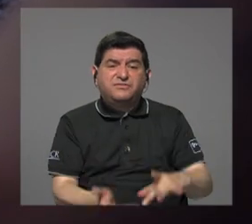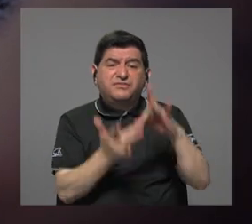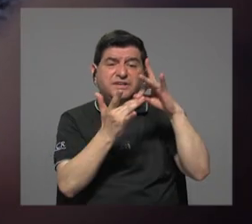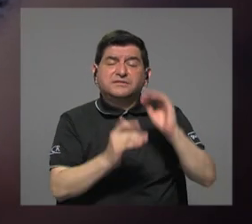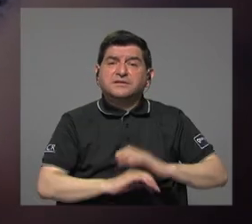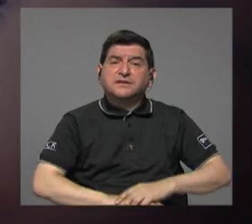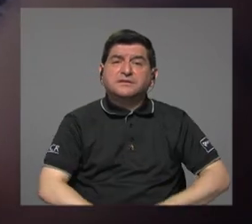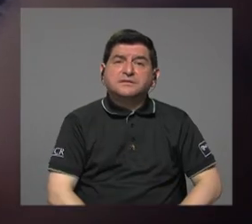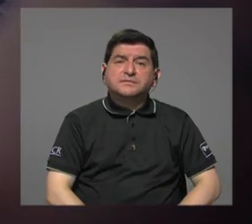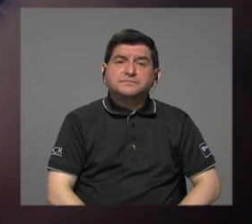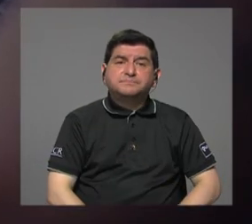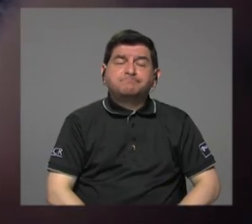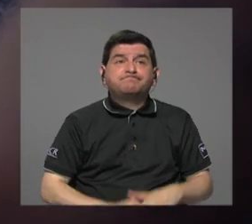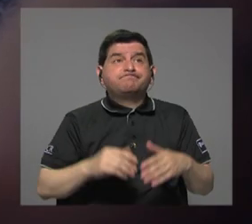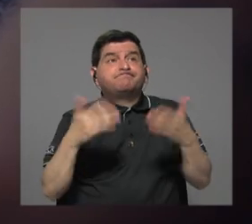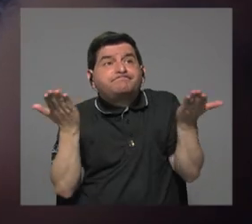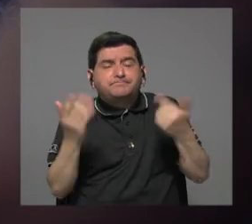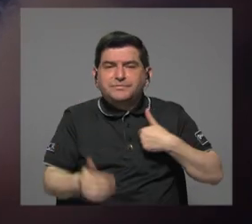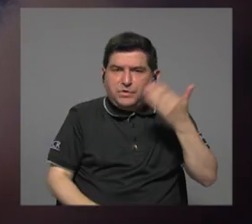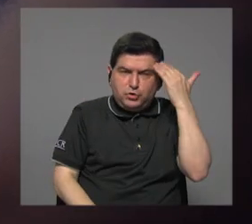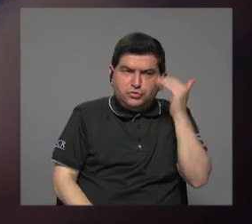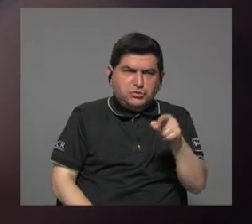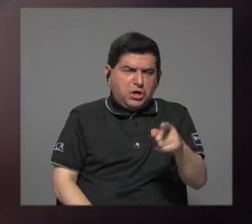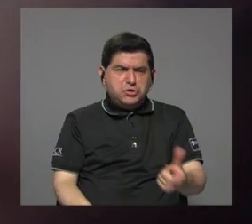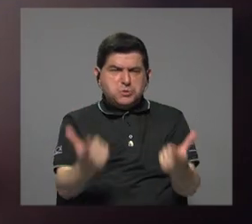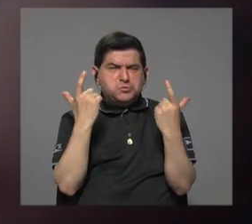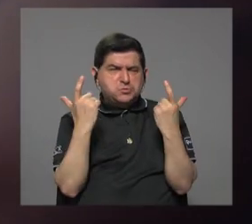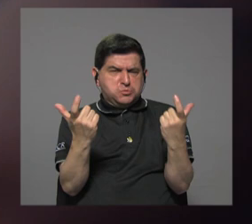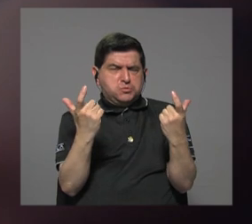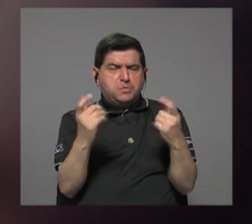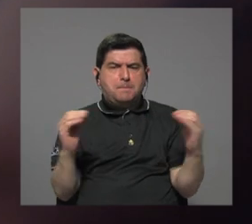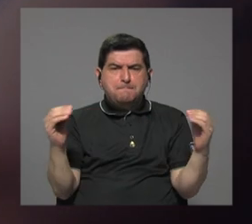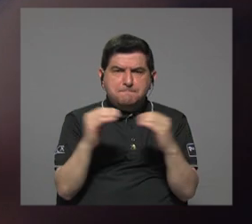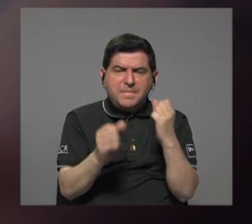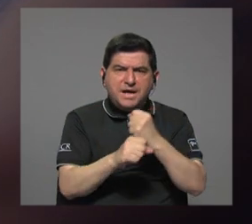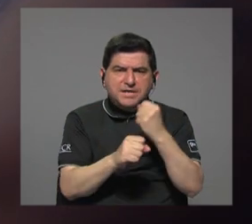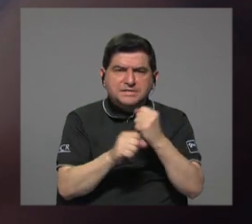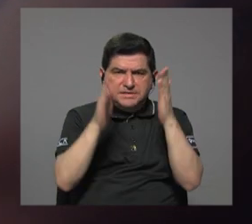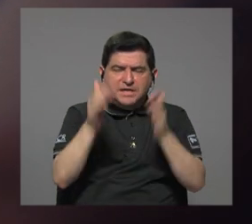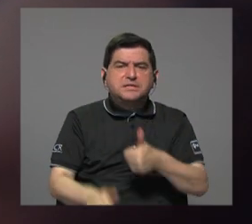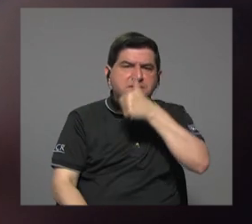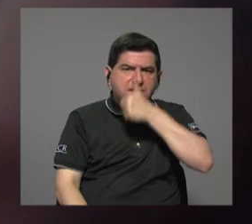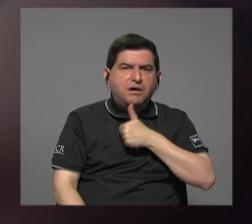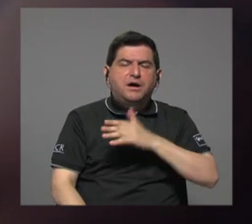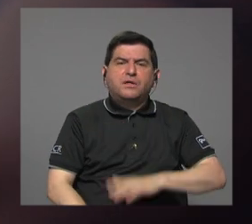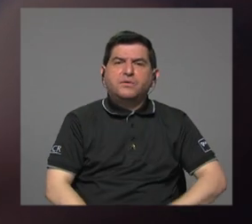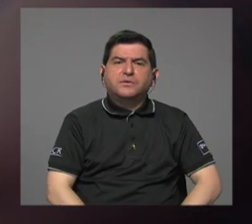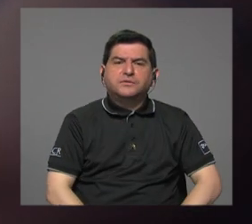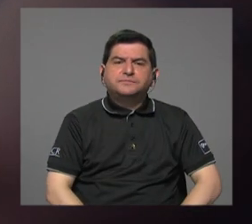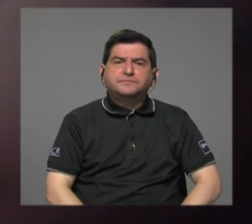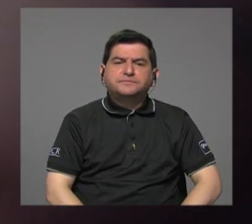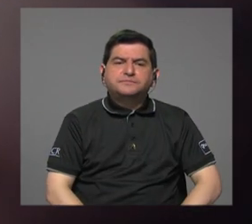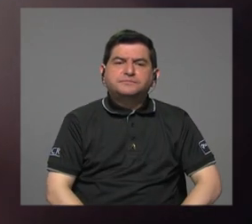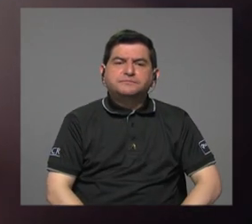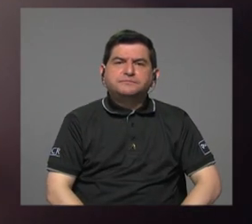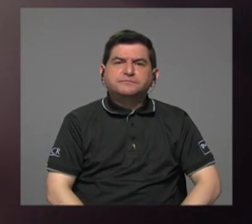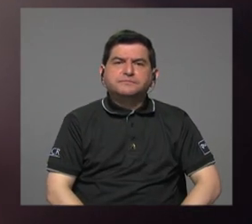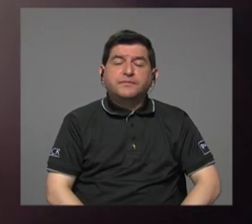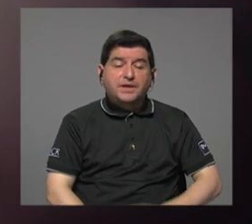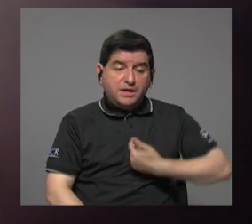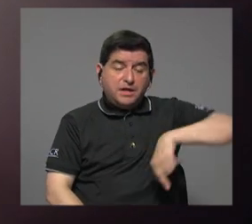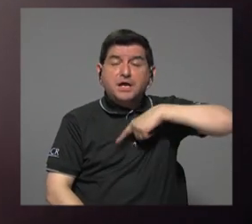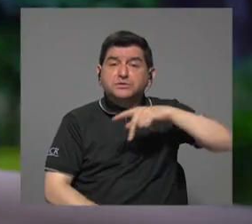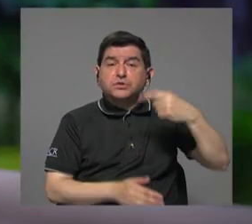porque de ahí éste yo sé que ganan mucho ganan más que el empleado privado y que son nuestros